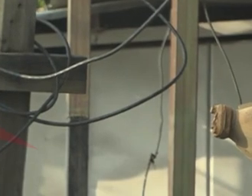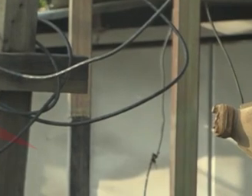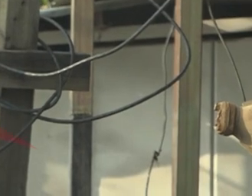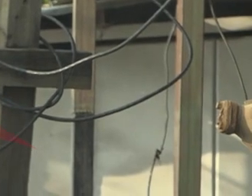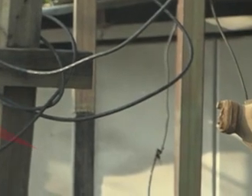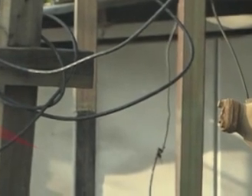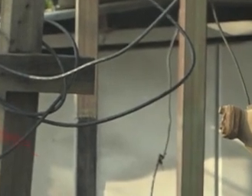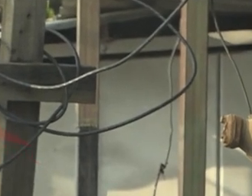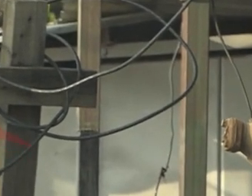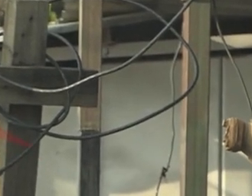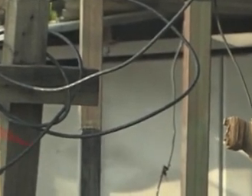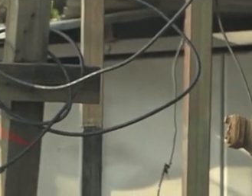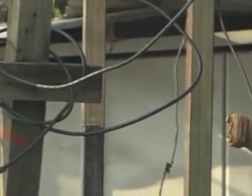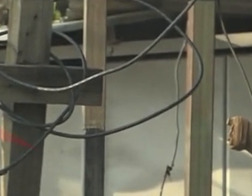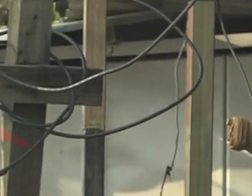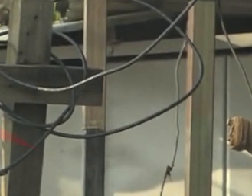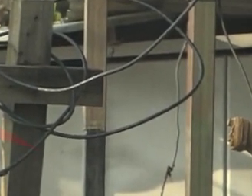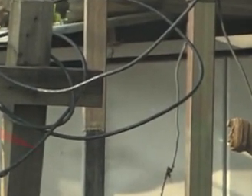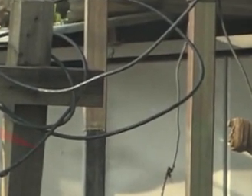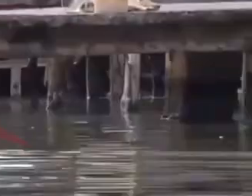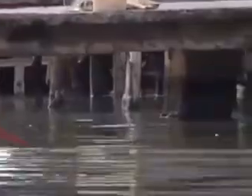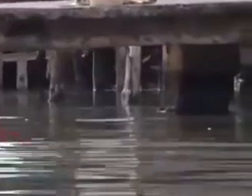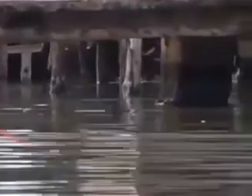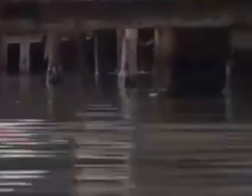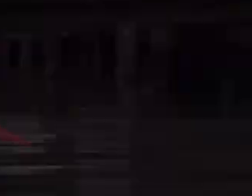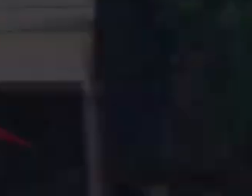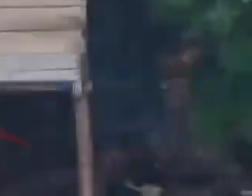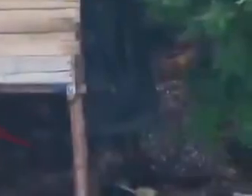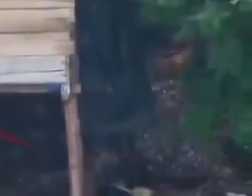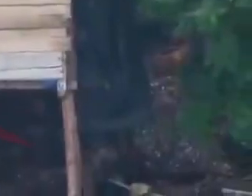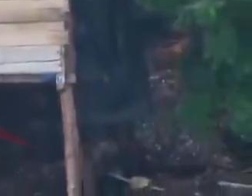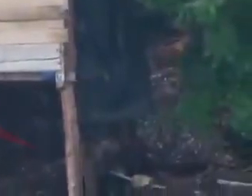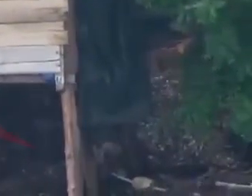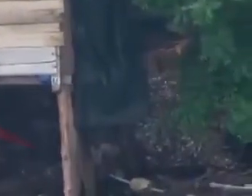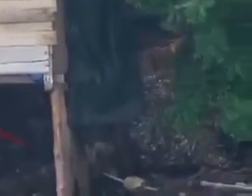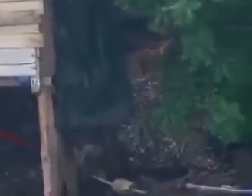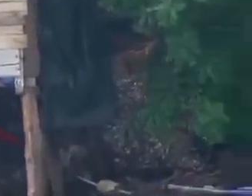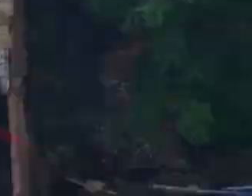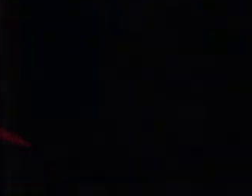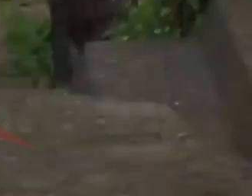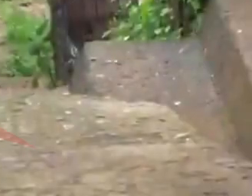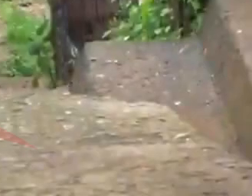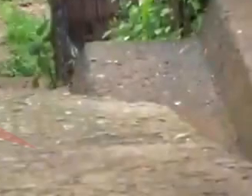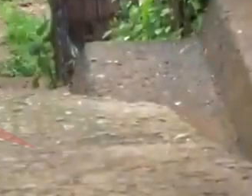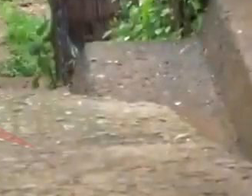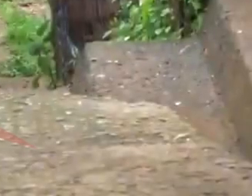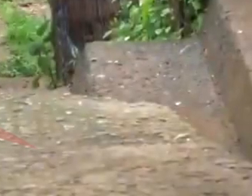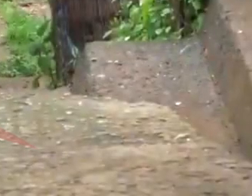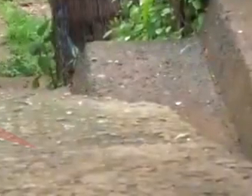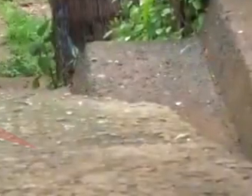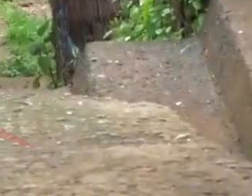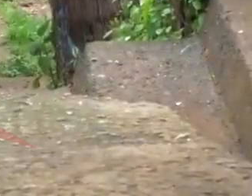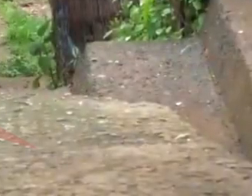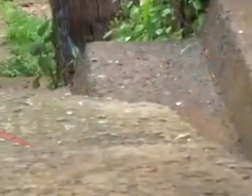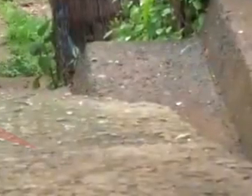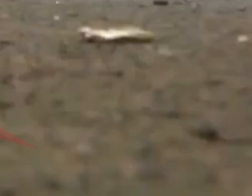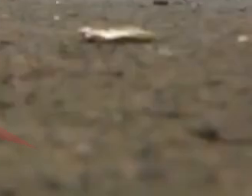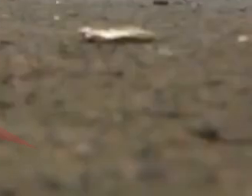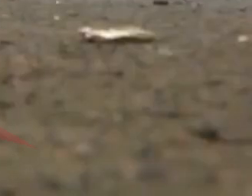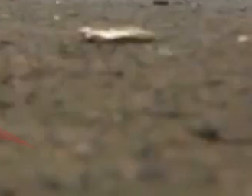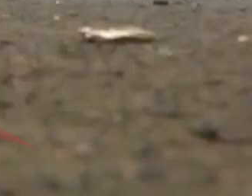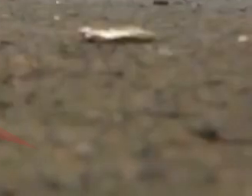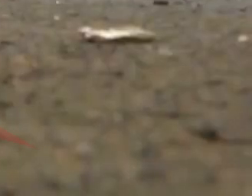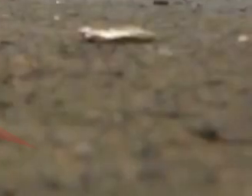683 empleos directos temporales y 7 empleos directos fijos. Descripción del programa.